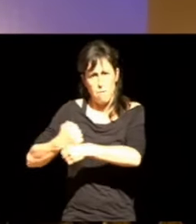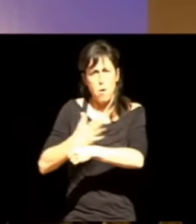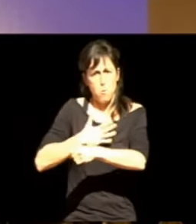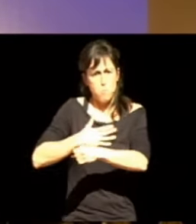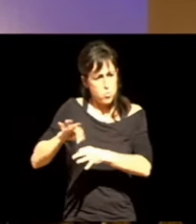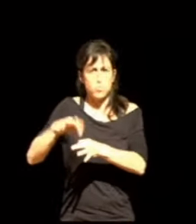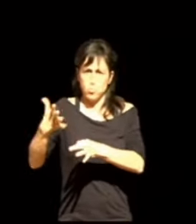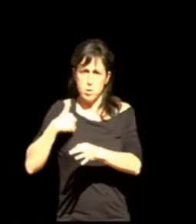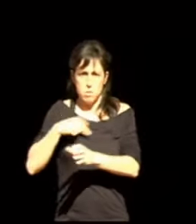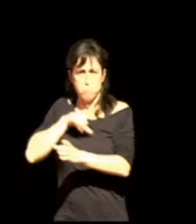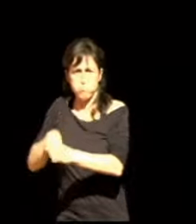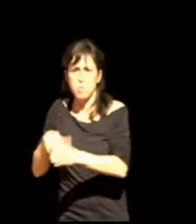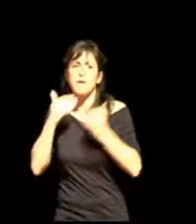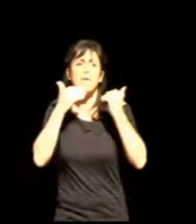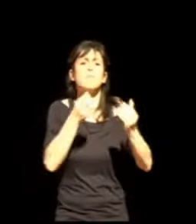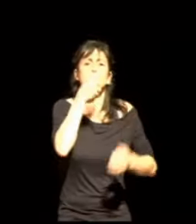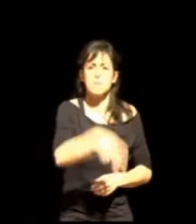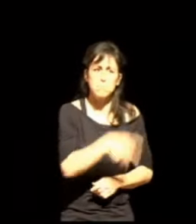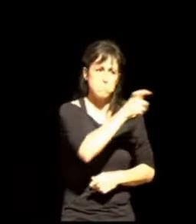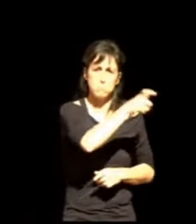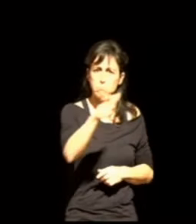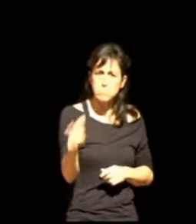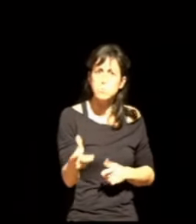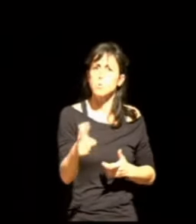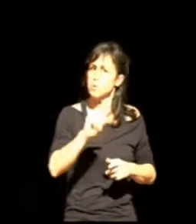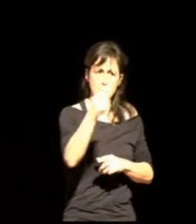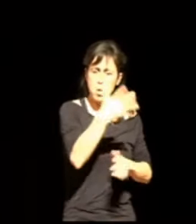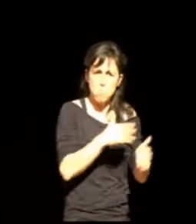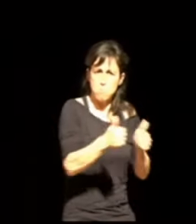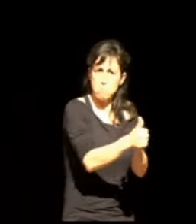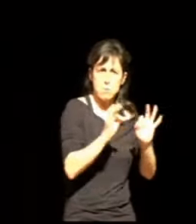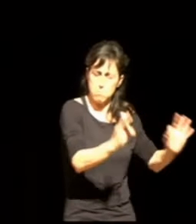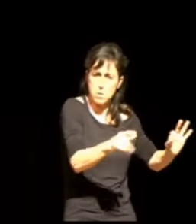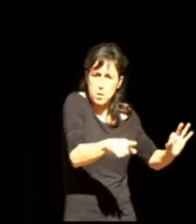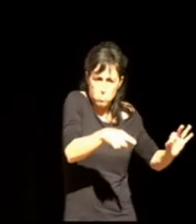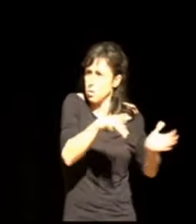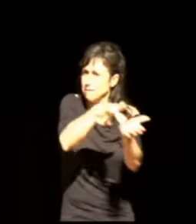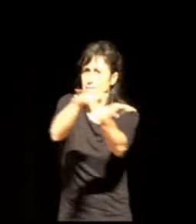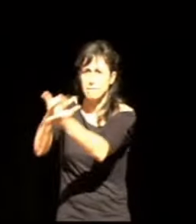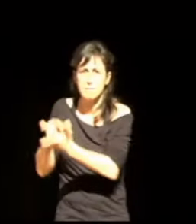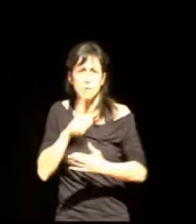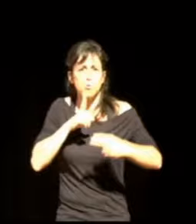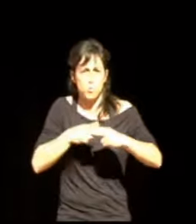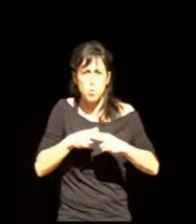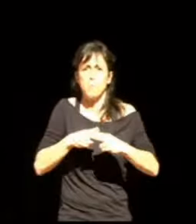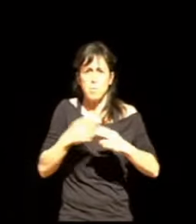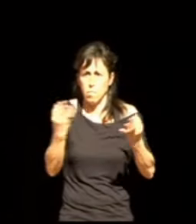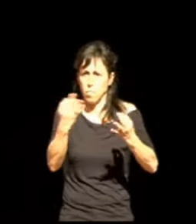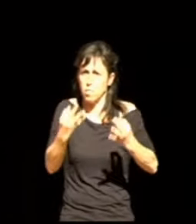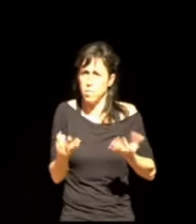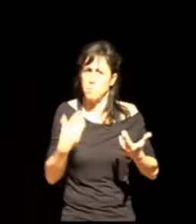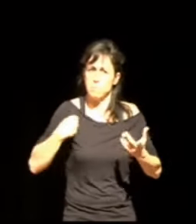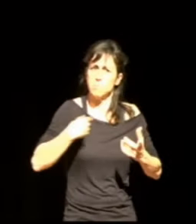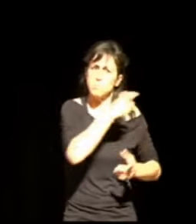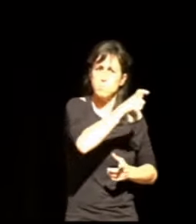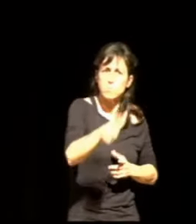esto. Ha sido gracias, en primer lugar, a personas que están aquí, que me parece como que tengo que nombrarlas. A las personas que fueron